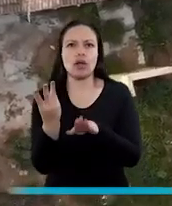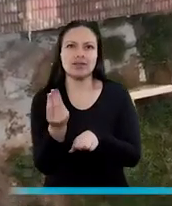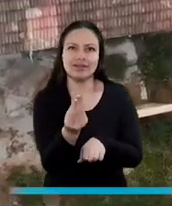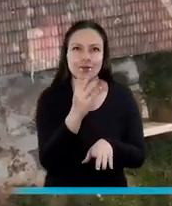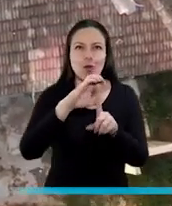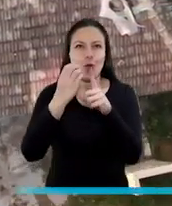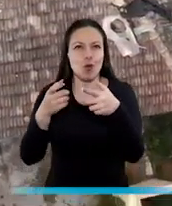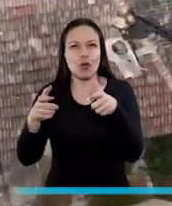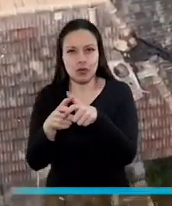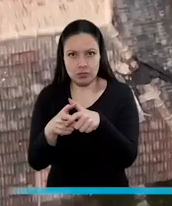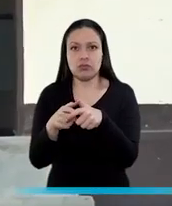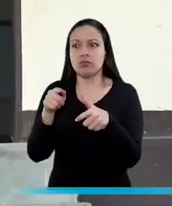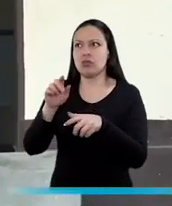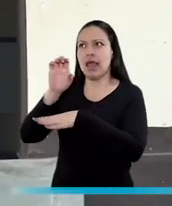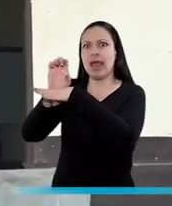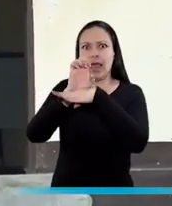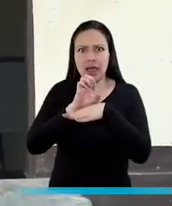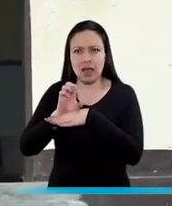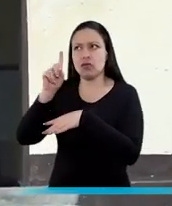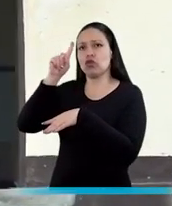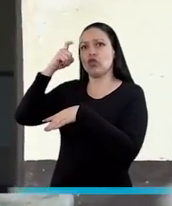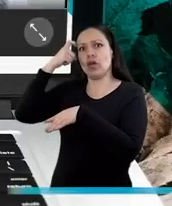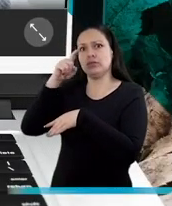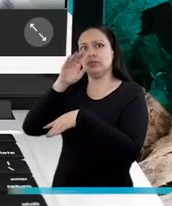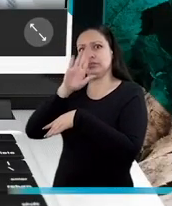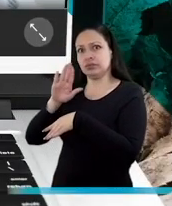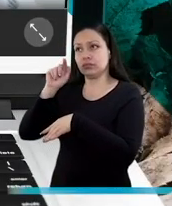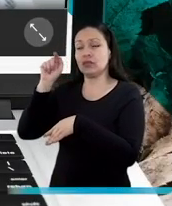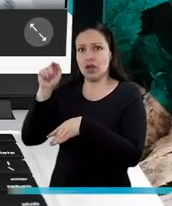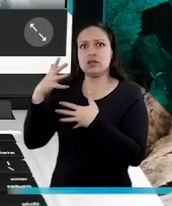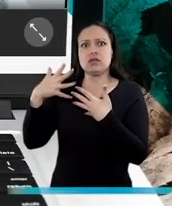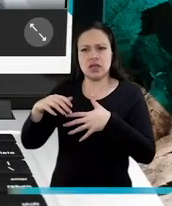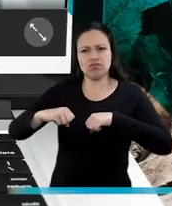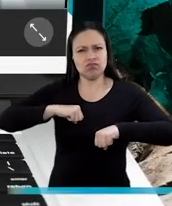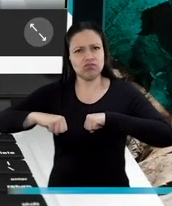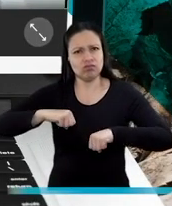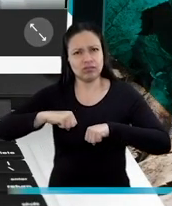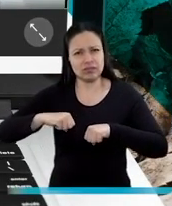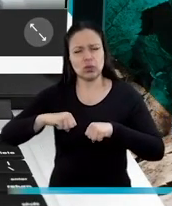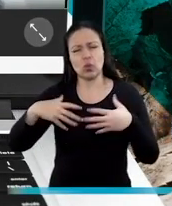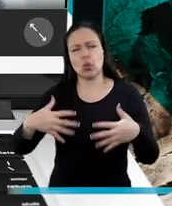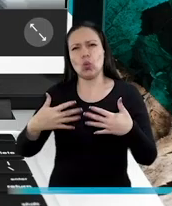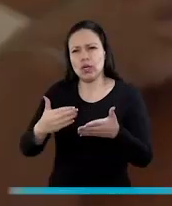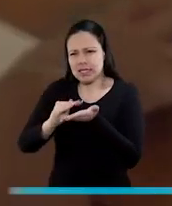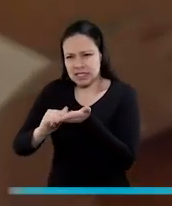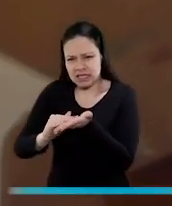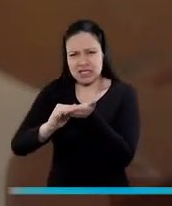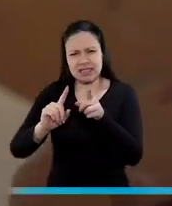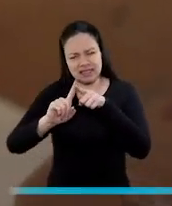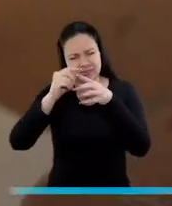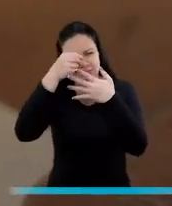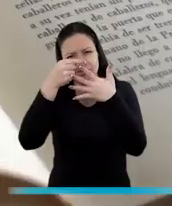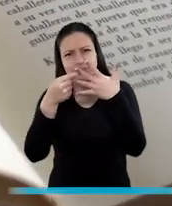autoridades étnicas, con entidades del gobierno nacional, con funcionarios del gobierno nacional. Hemos realizado un